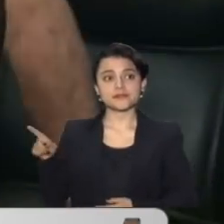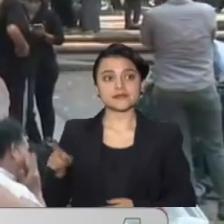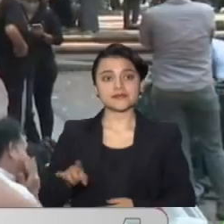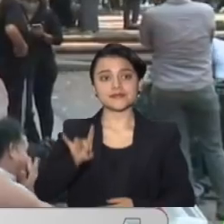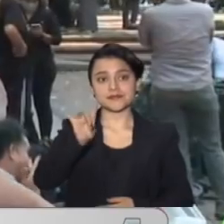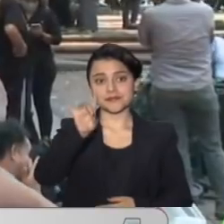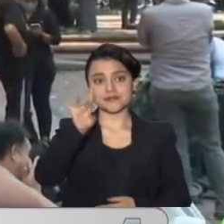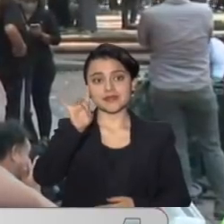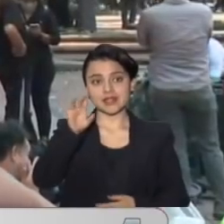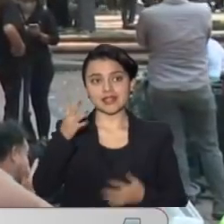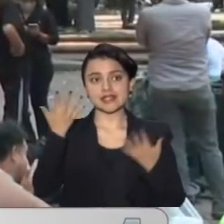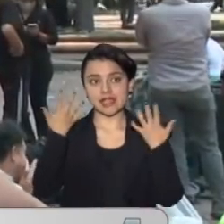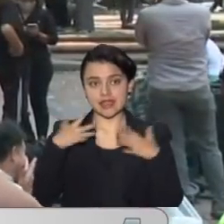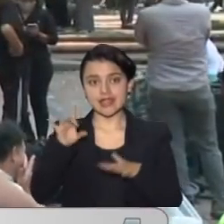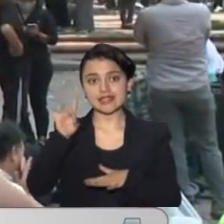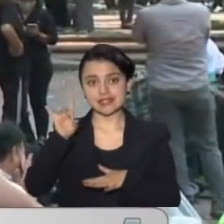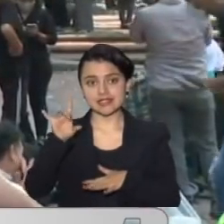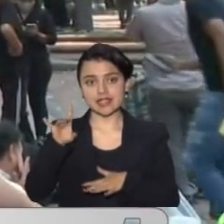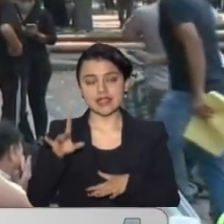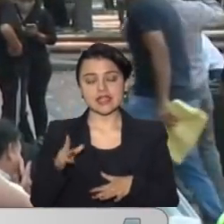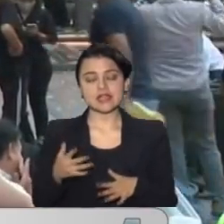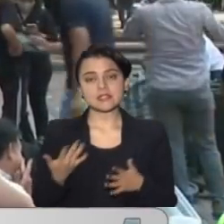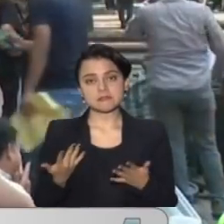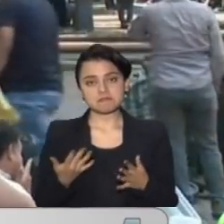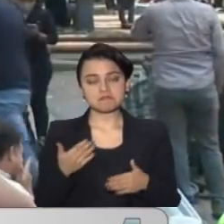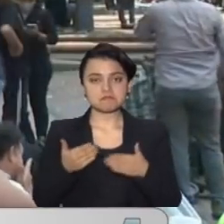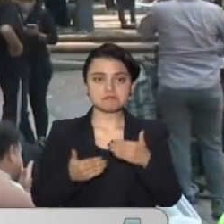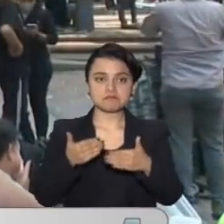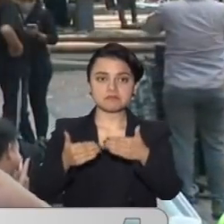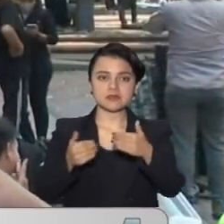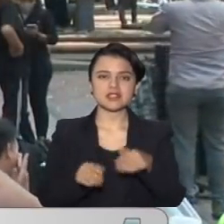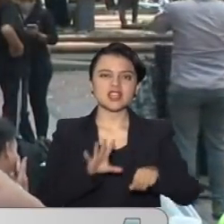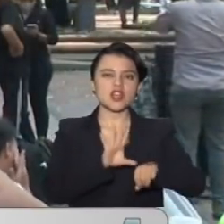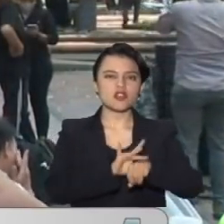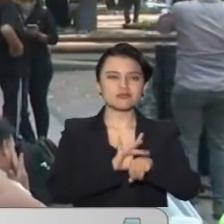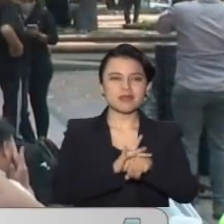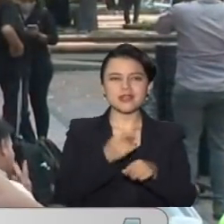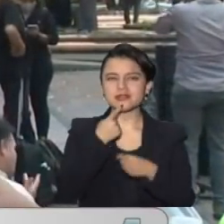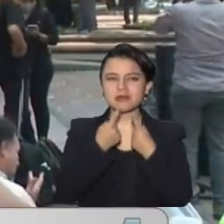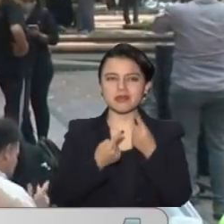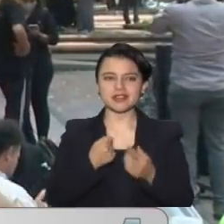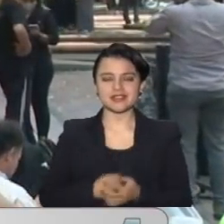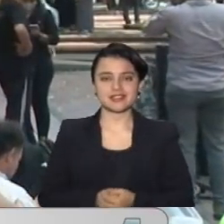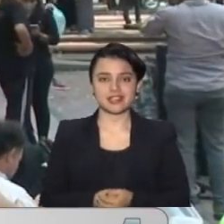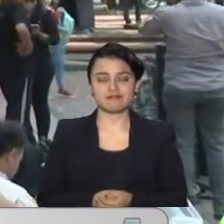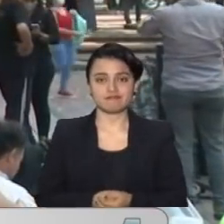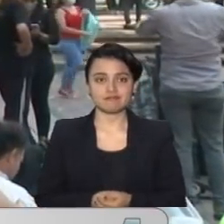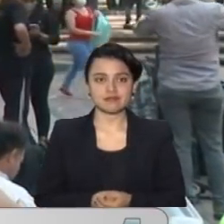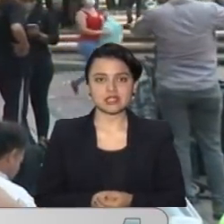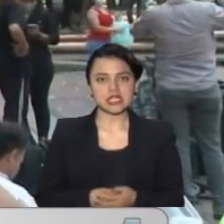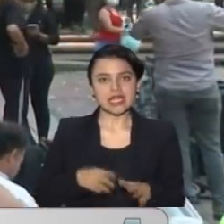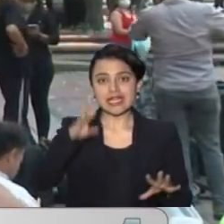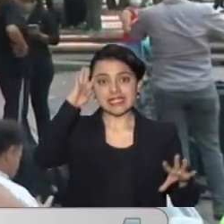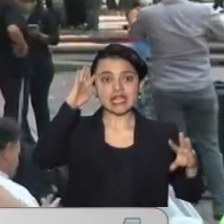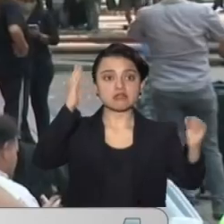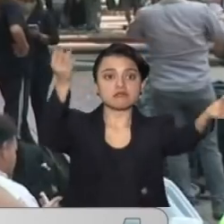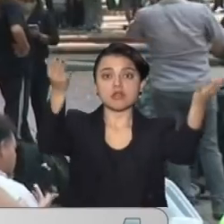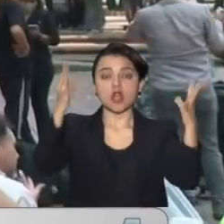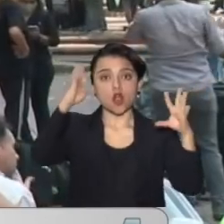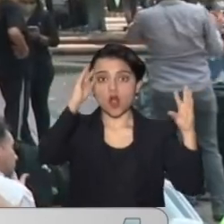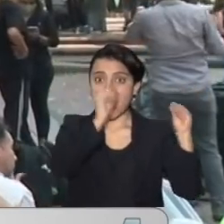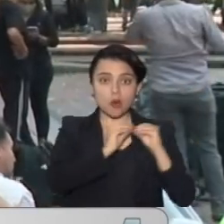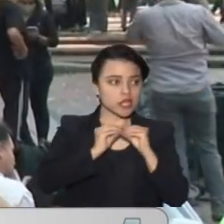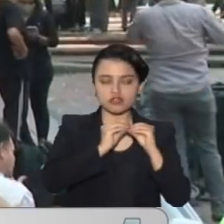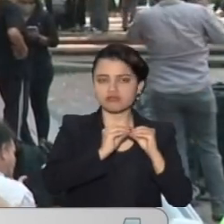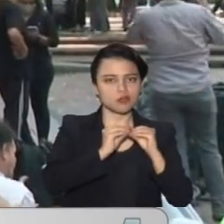proceso. Los médicos se pueden negar, aludiendo la objeción de conciencia. Quien no se puede negar el centro